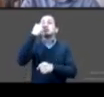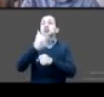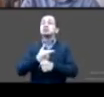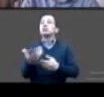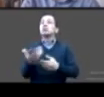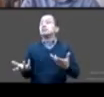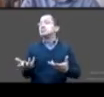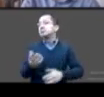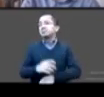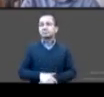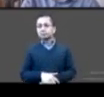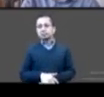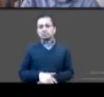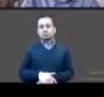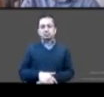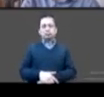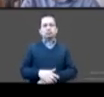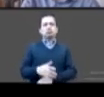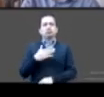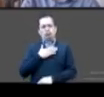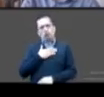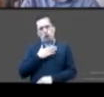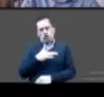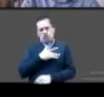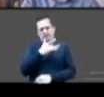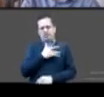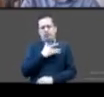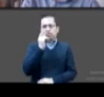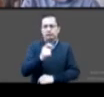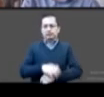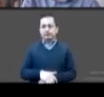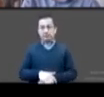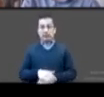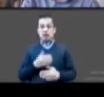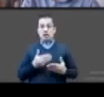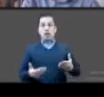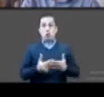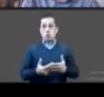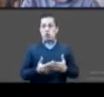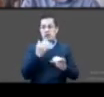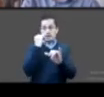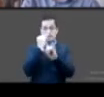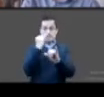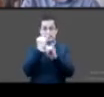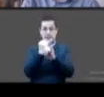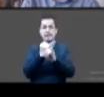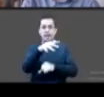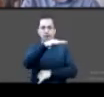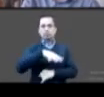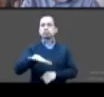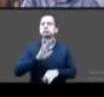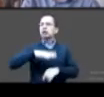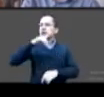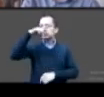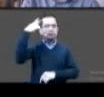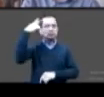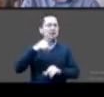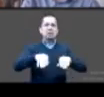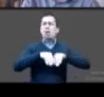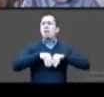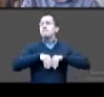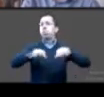facilitador para poder aumentar este tipo de materiales y distribuirlos más ampliamente, pues